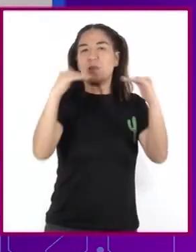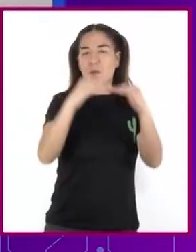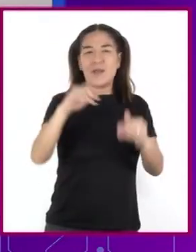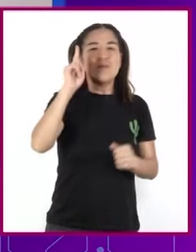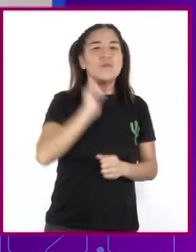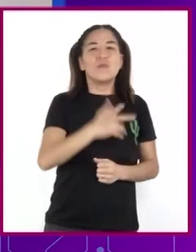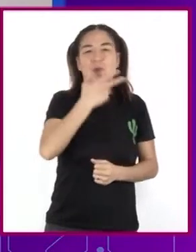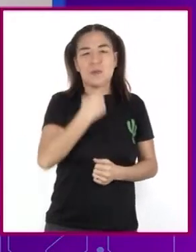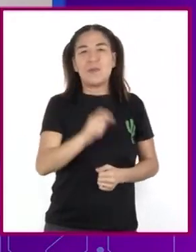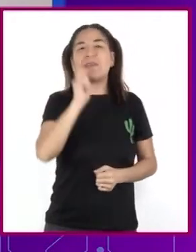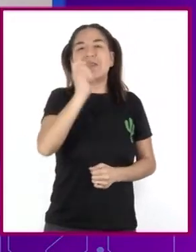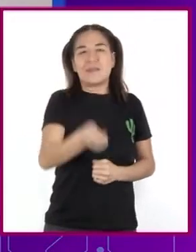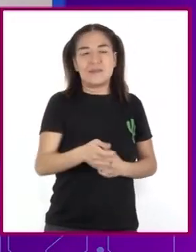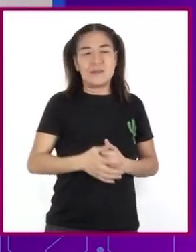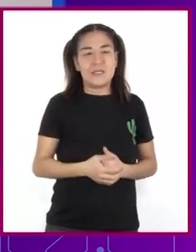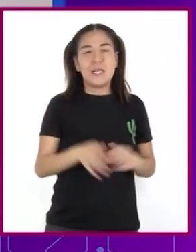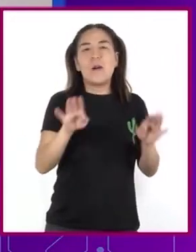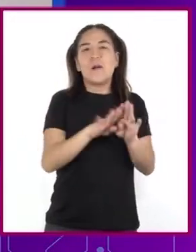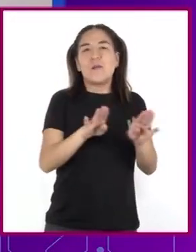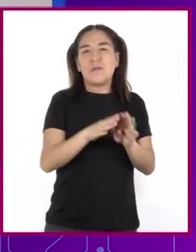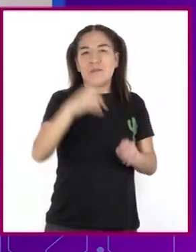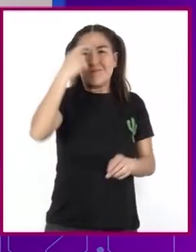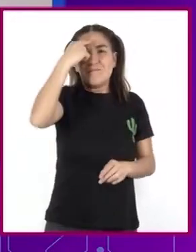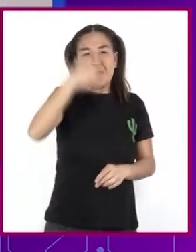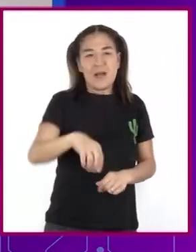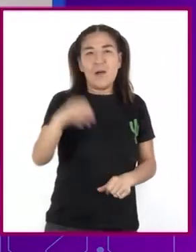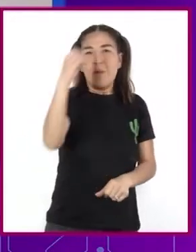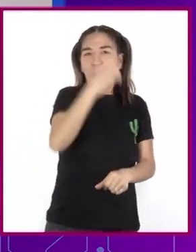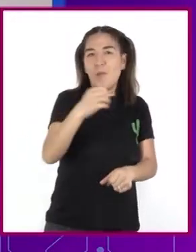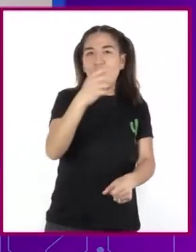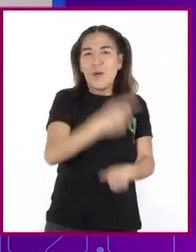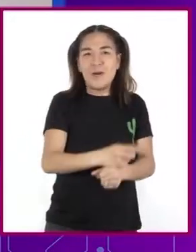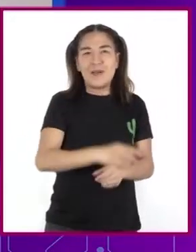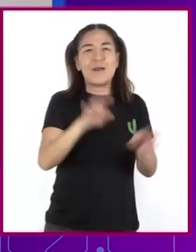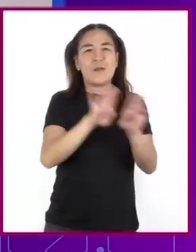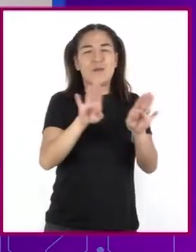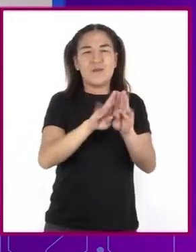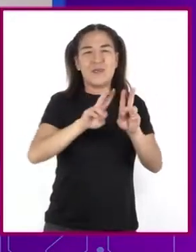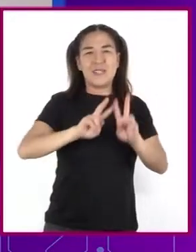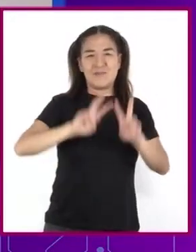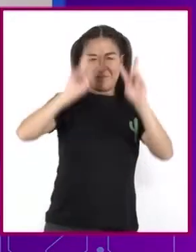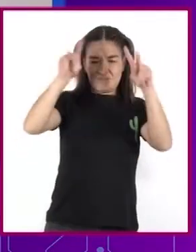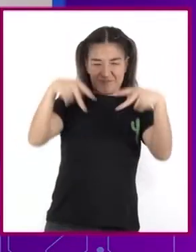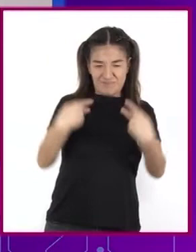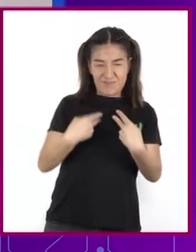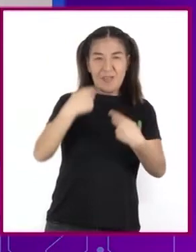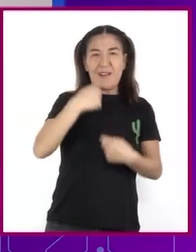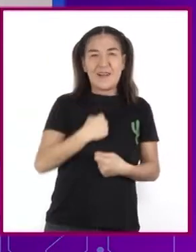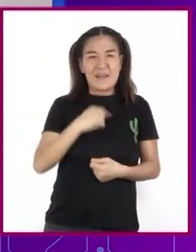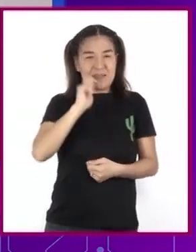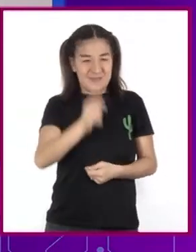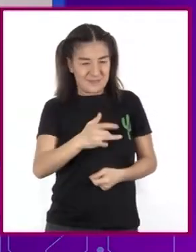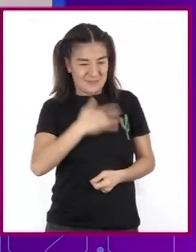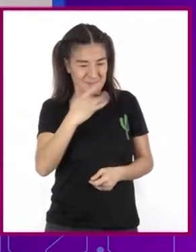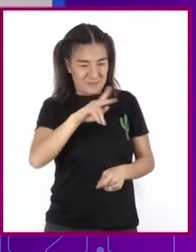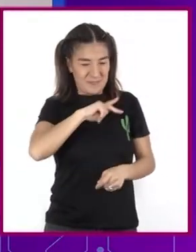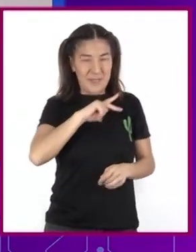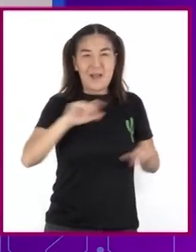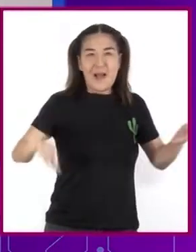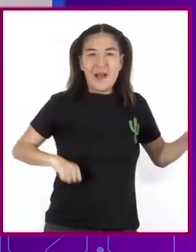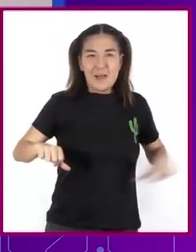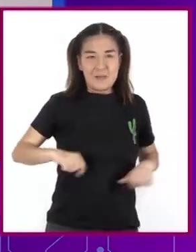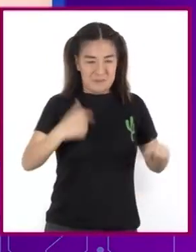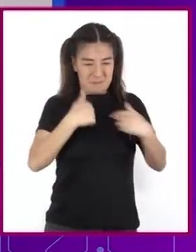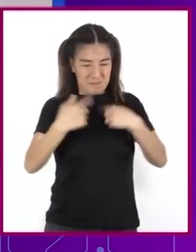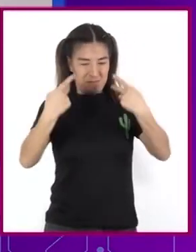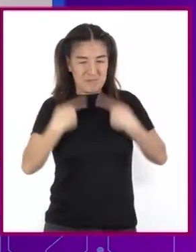pues tenemos la increíble oportunidad de voltear a vernos, de voltear a ver nuestras propias prácticas, tanto